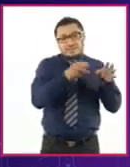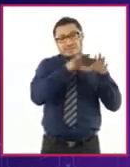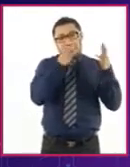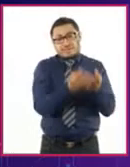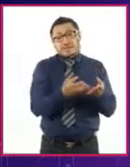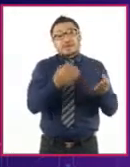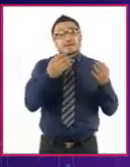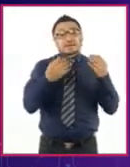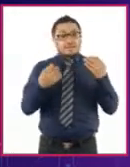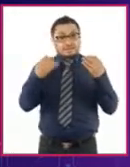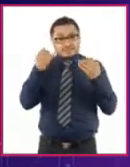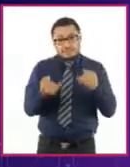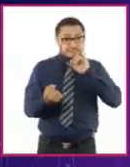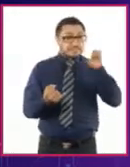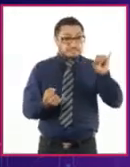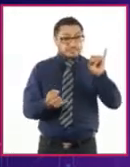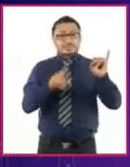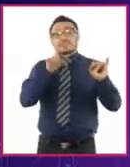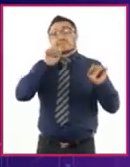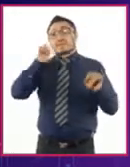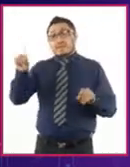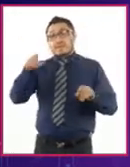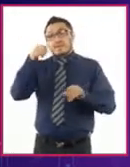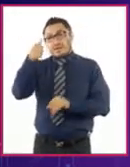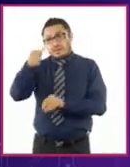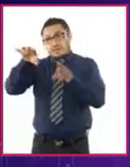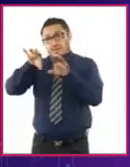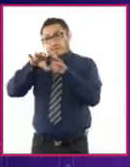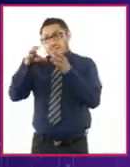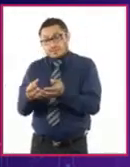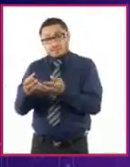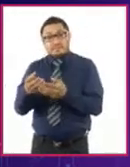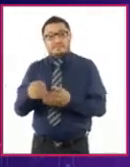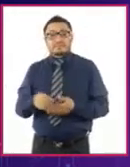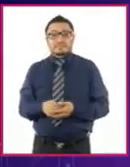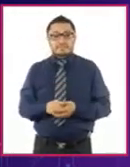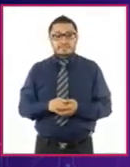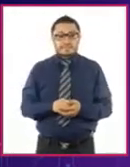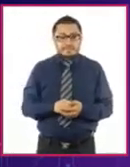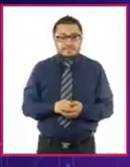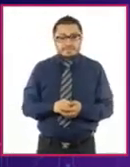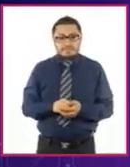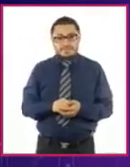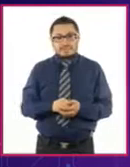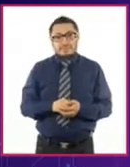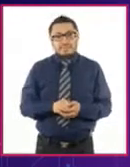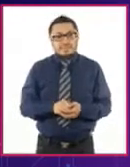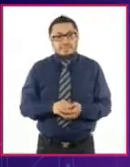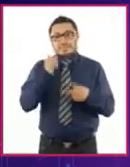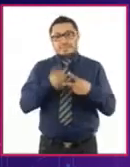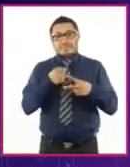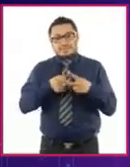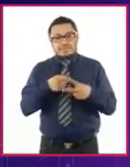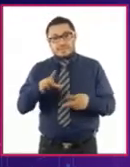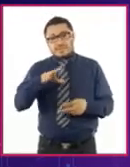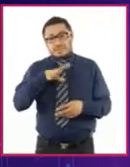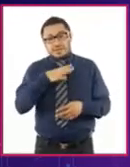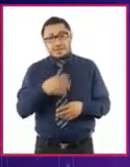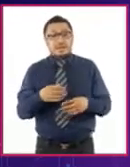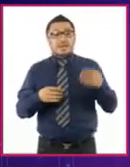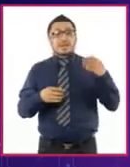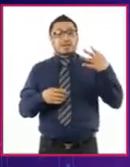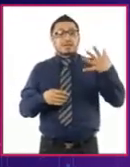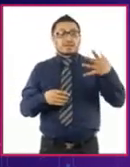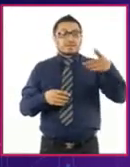y del lado derecho 6 pelotas de tenis sueltas. Algebraicamente tenemos 5x menos